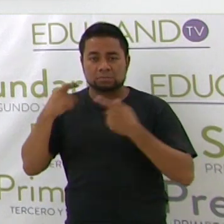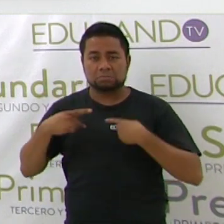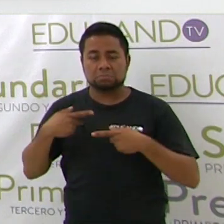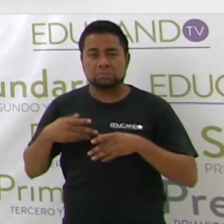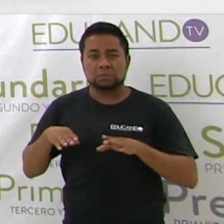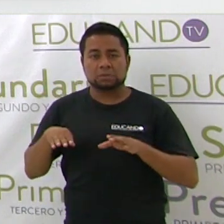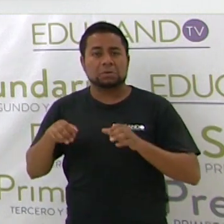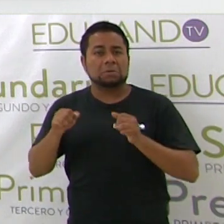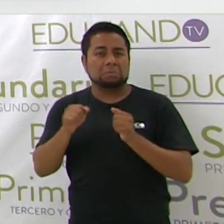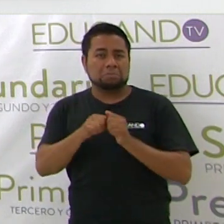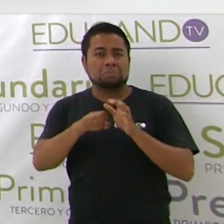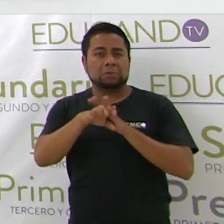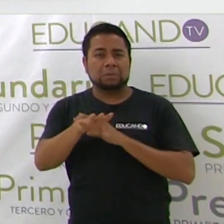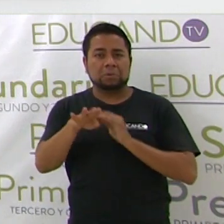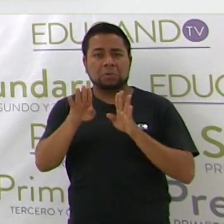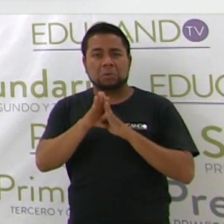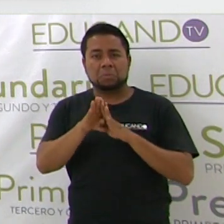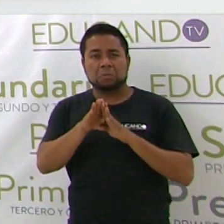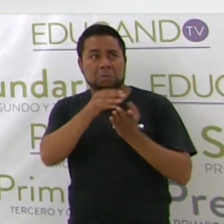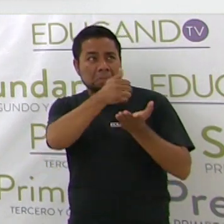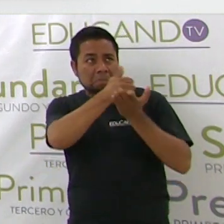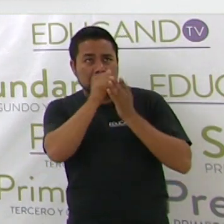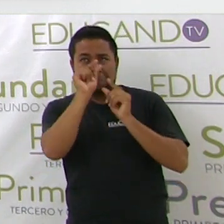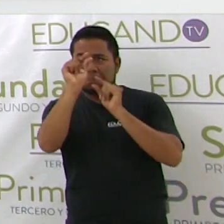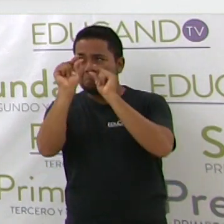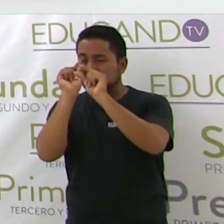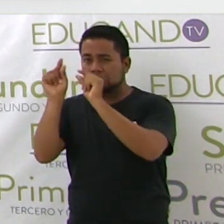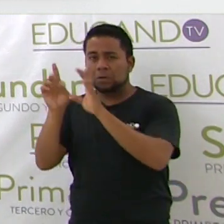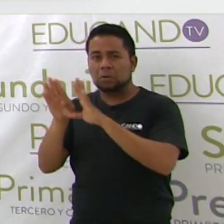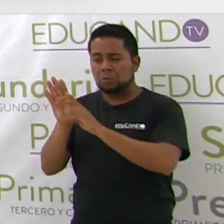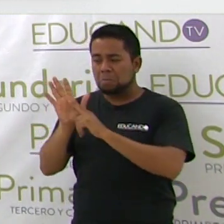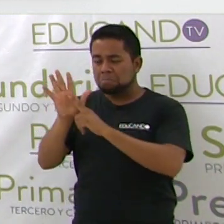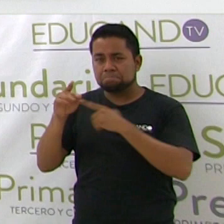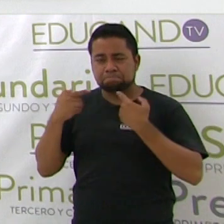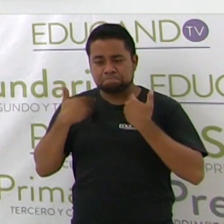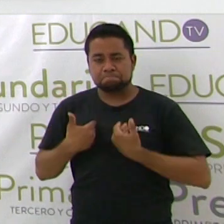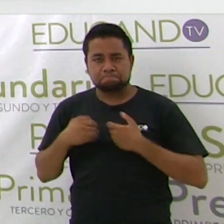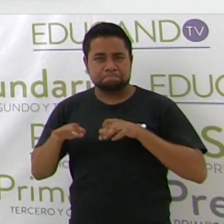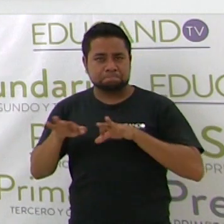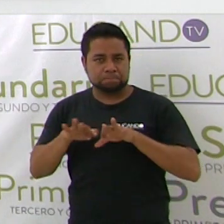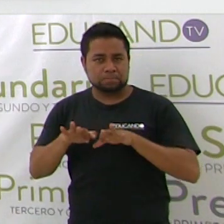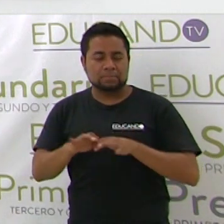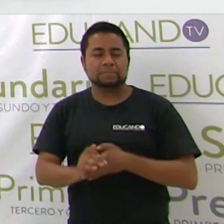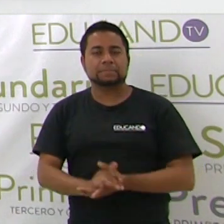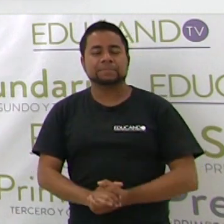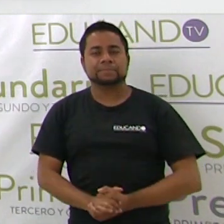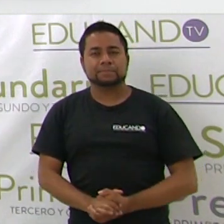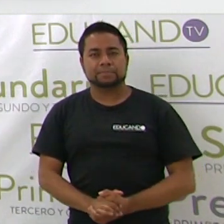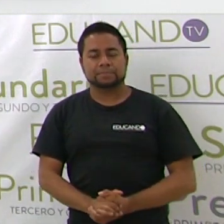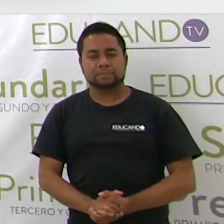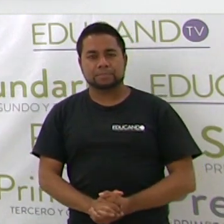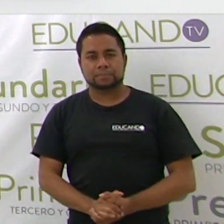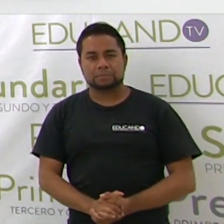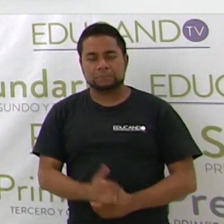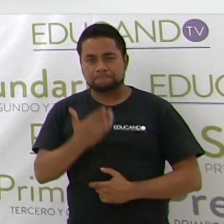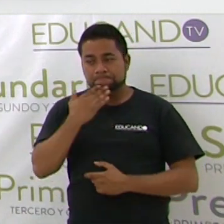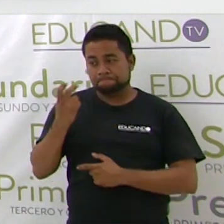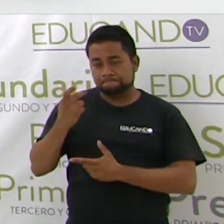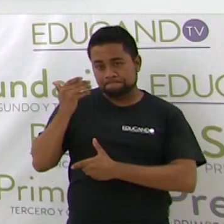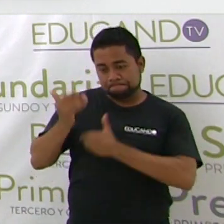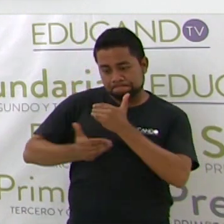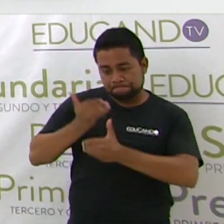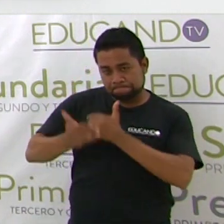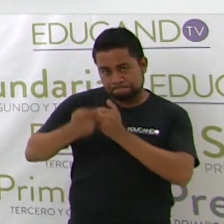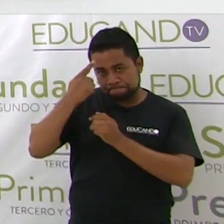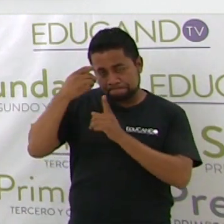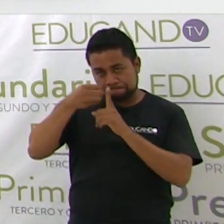muy pocos auxiliares de apoyo, pueden presentar su trabajo. Bueno, entonces estos son los pasos para